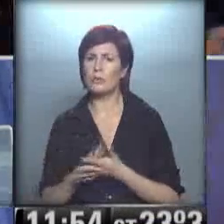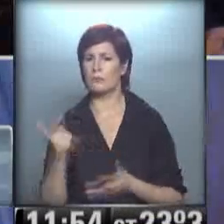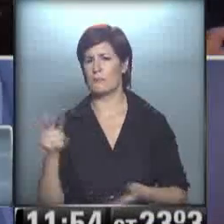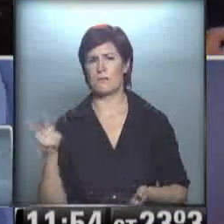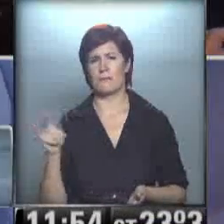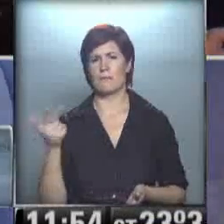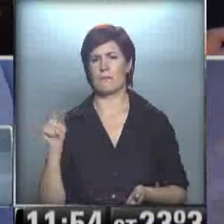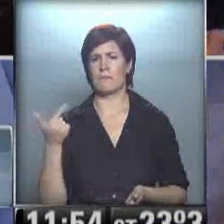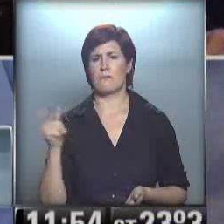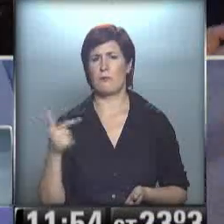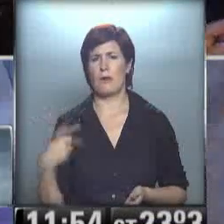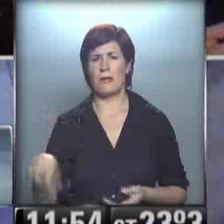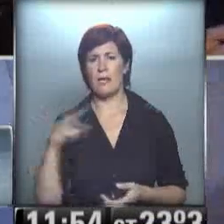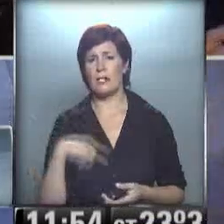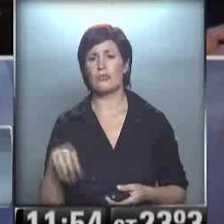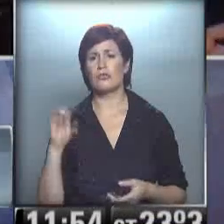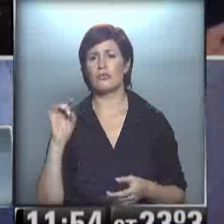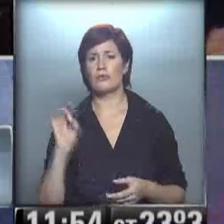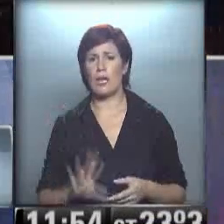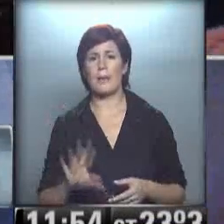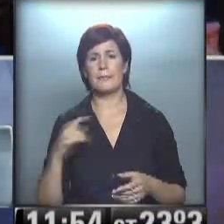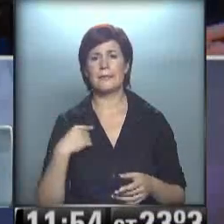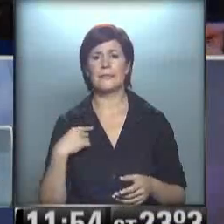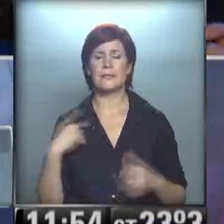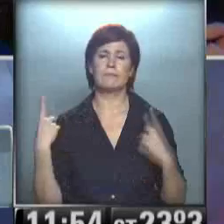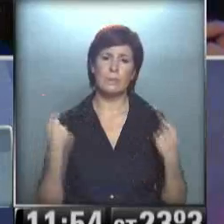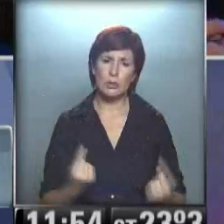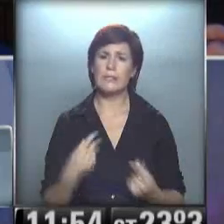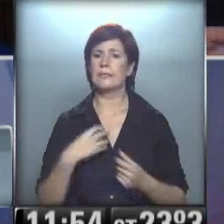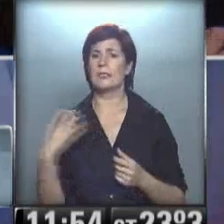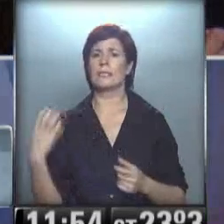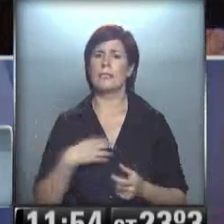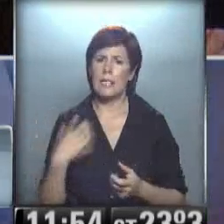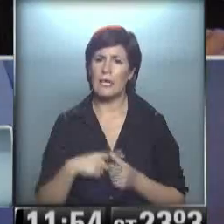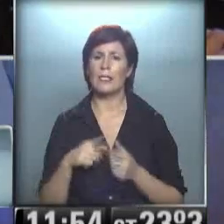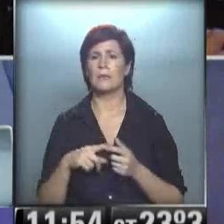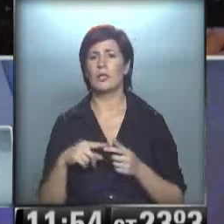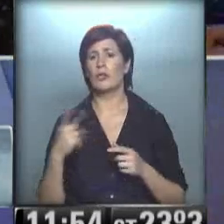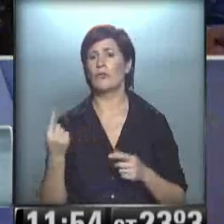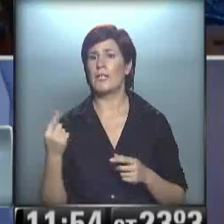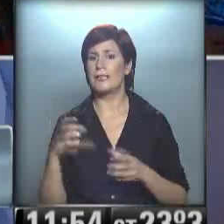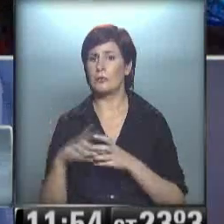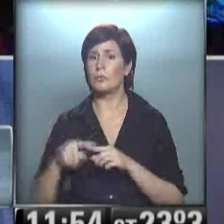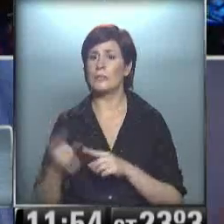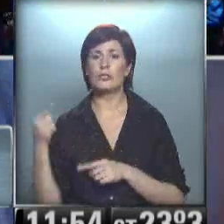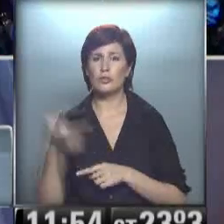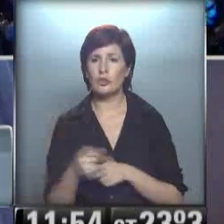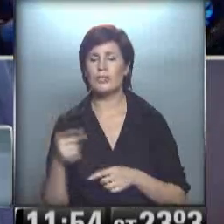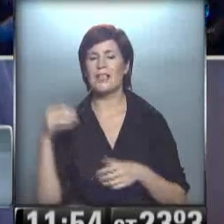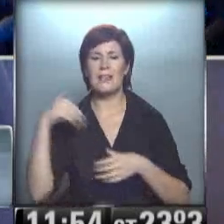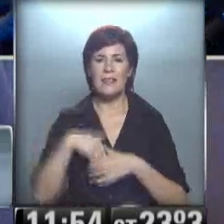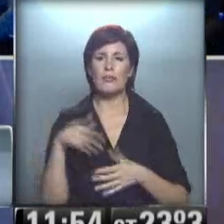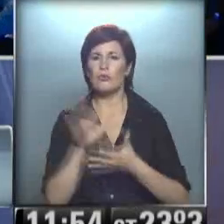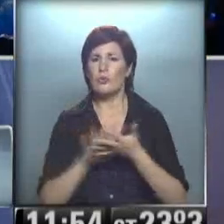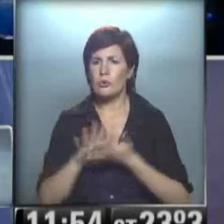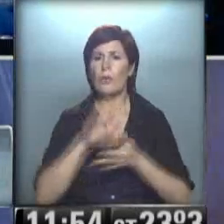no meterse con el debate de estos temas centrales, pero también es un déficit de esta oposición que, repito, a veces